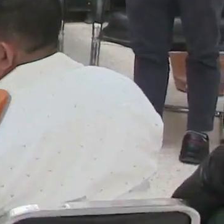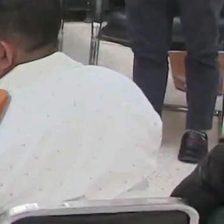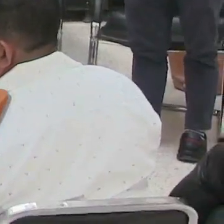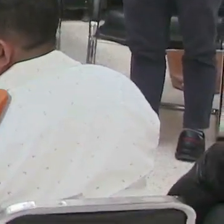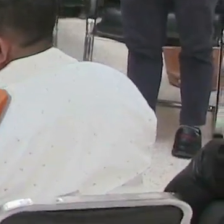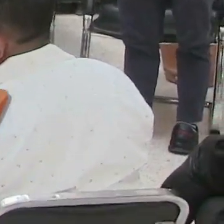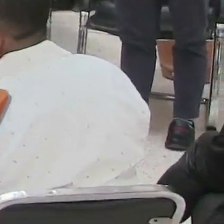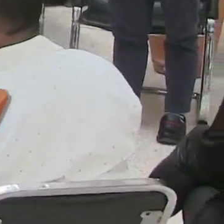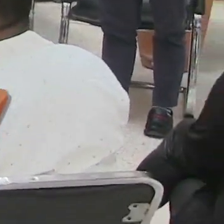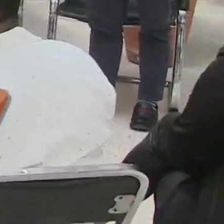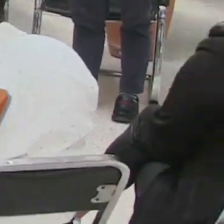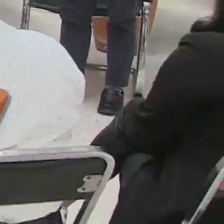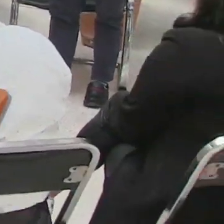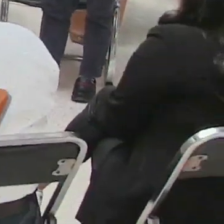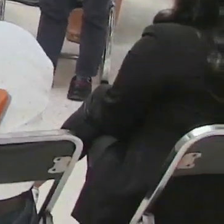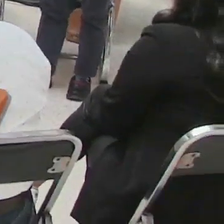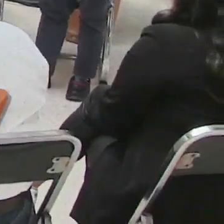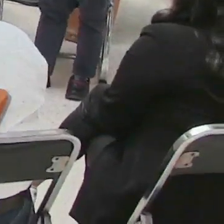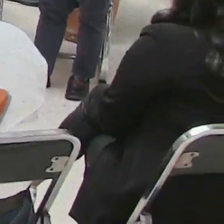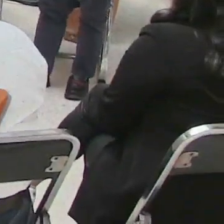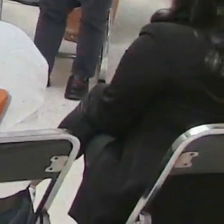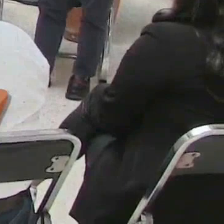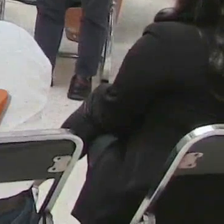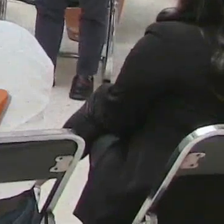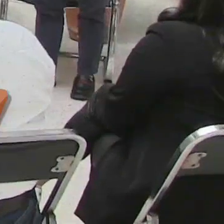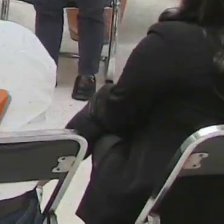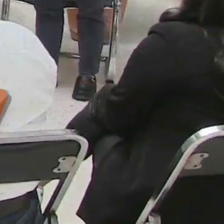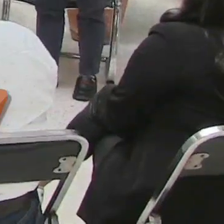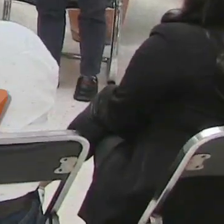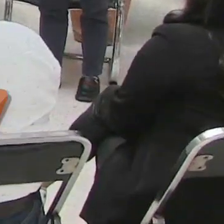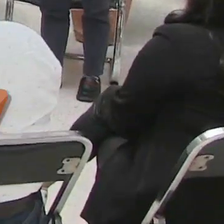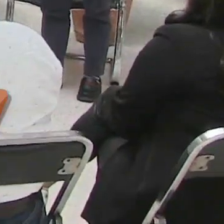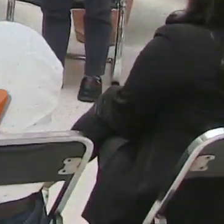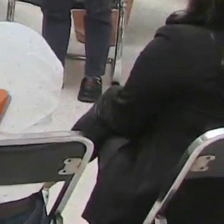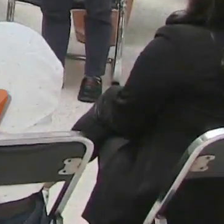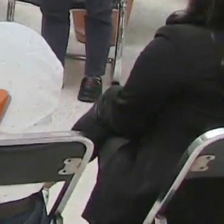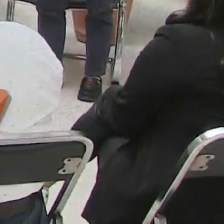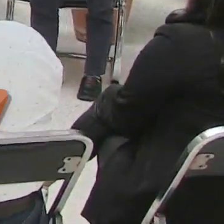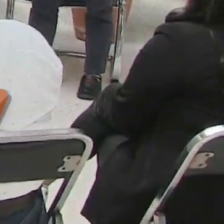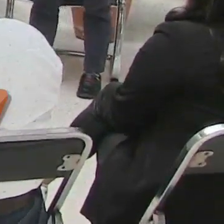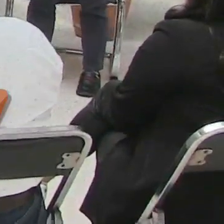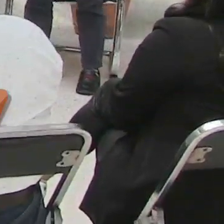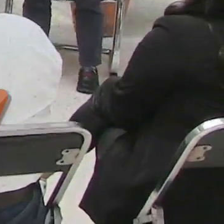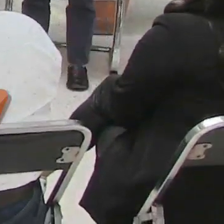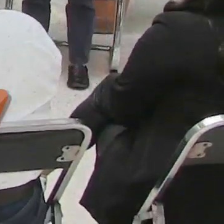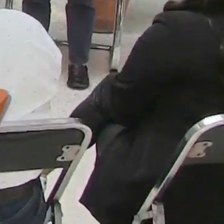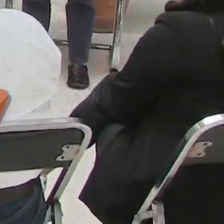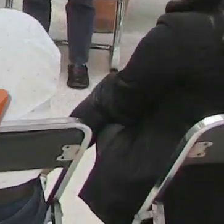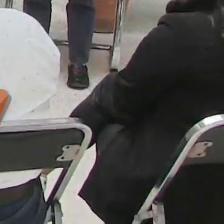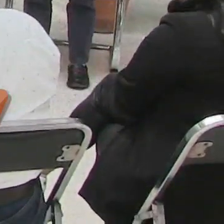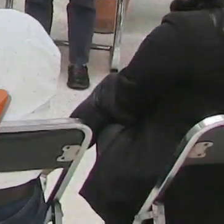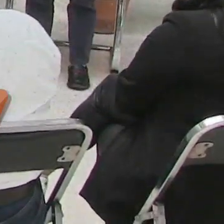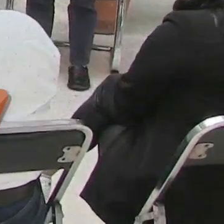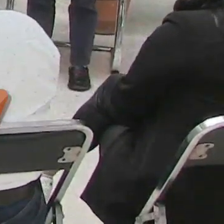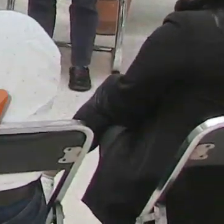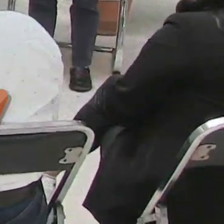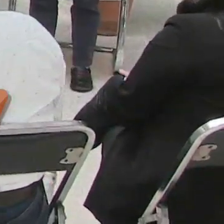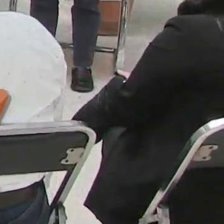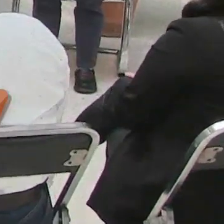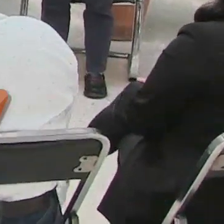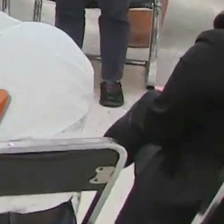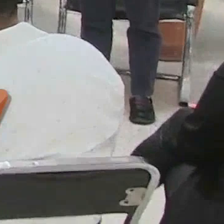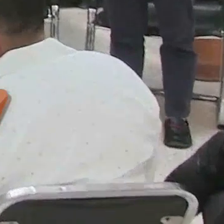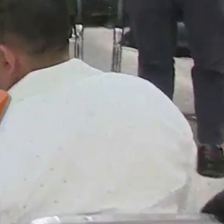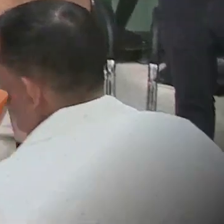A nombre del Congreso del Estado de Chiapas, agradecemos su presencia, deseándoles una excelente tarde. Muchas gracias.